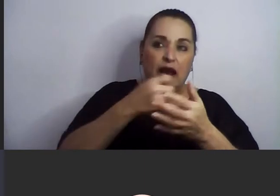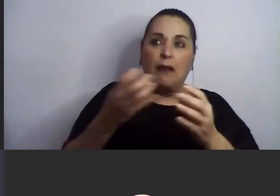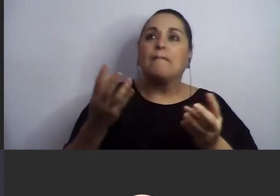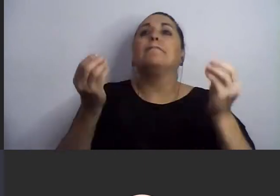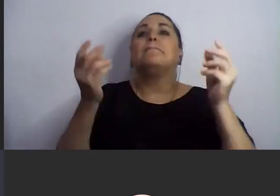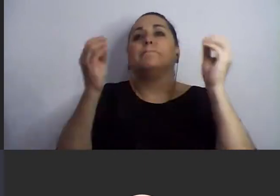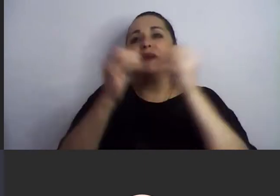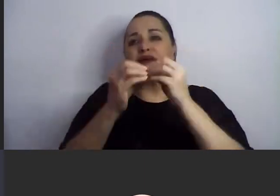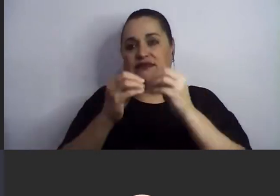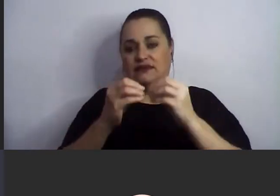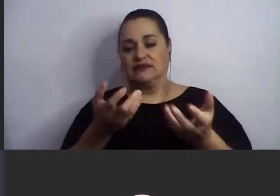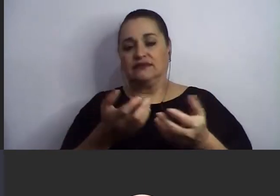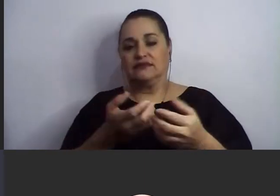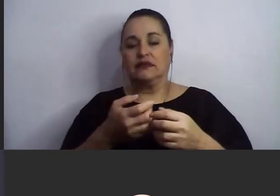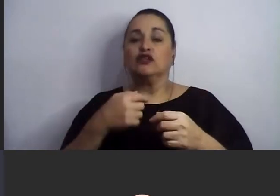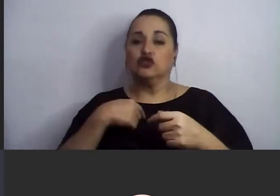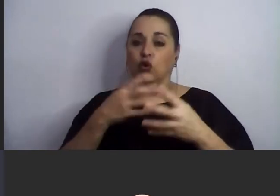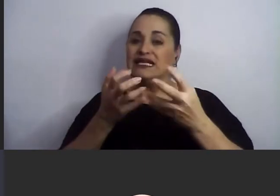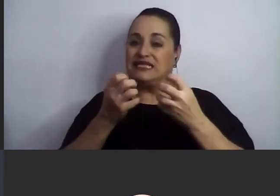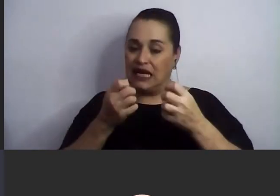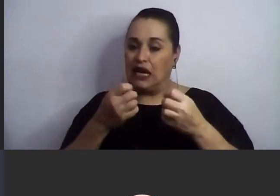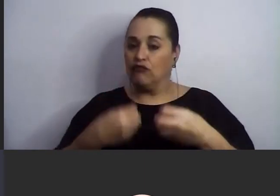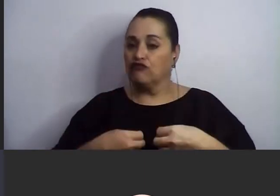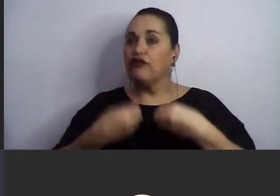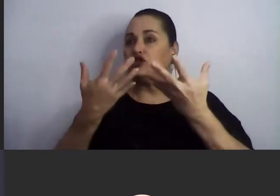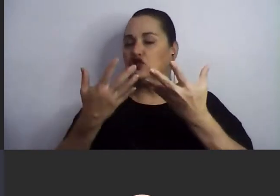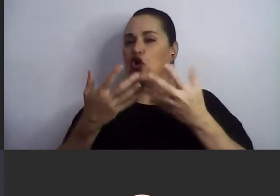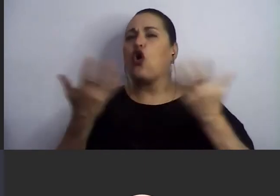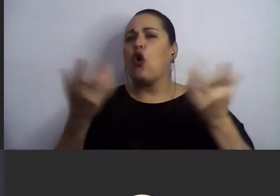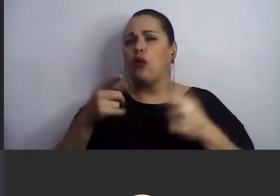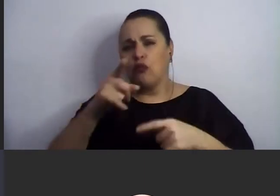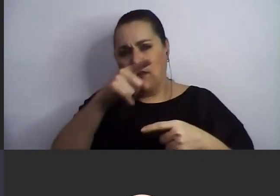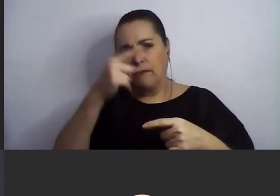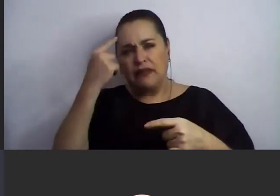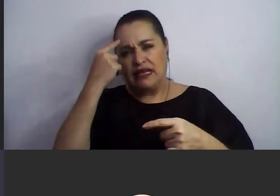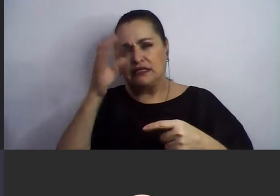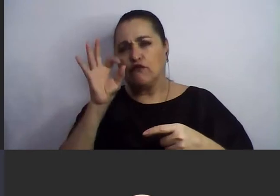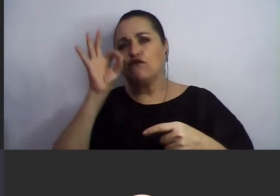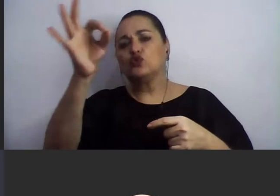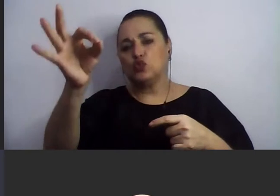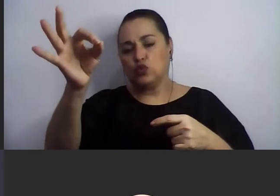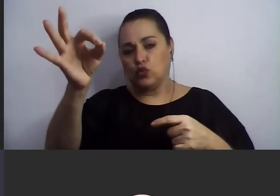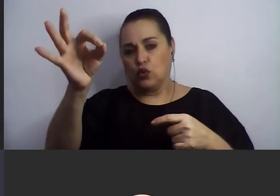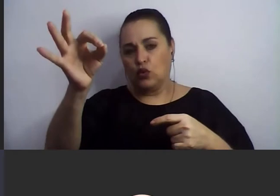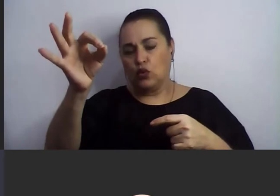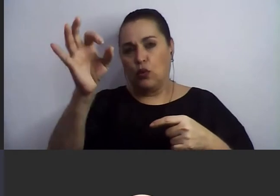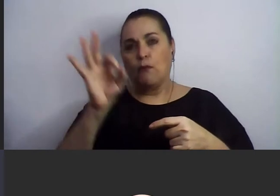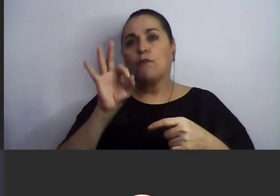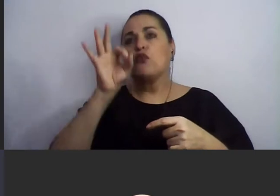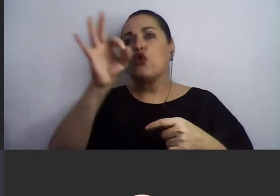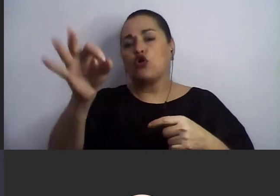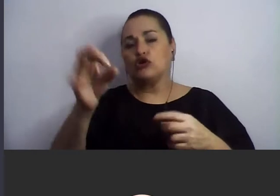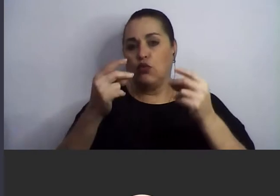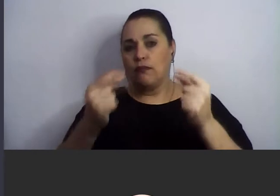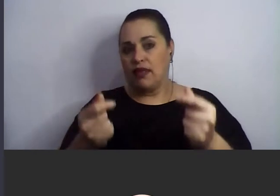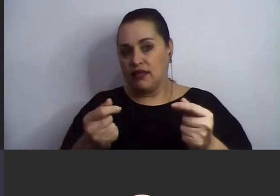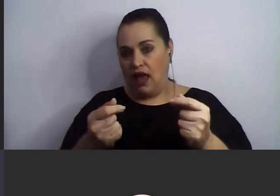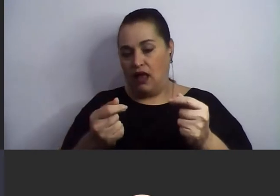más así es que yo quisiera una reacción como piensan en el futuro próximo inmediato